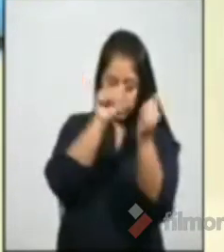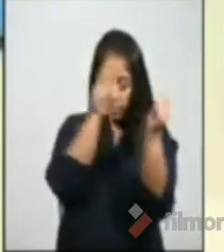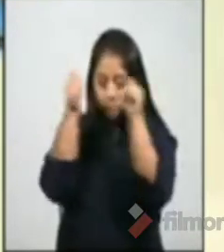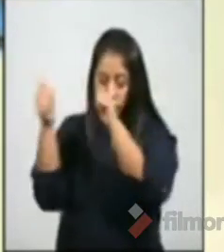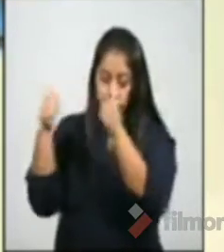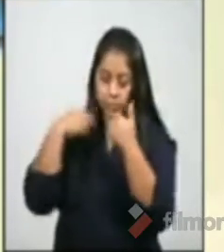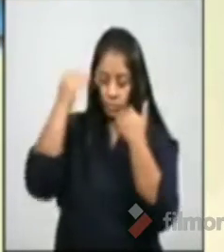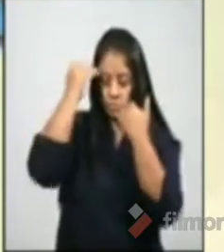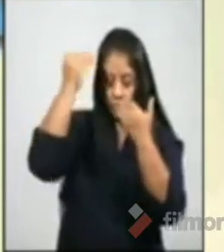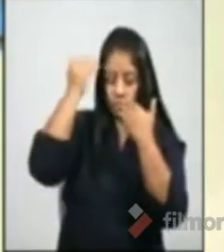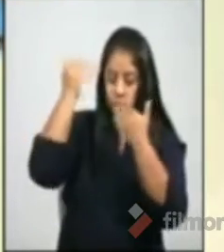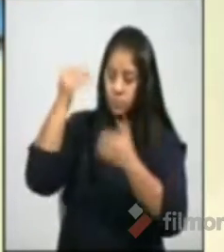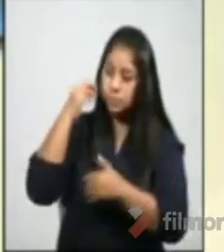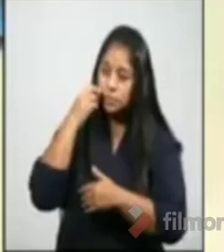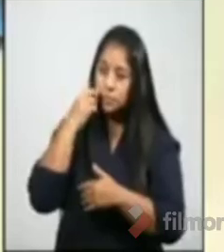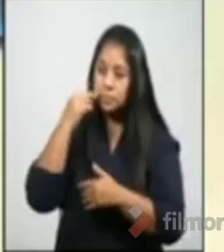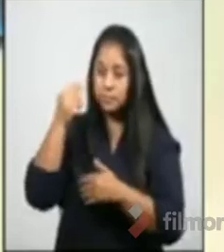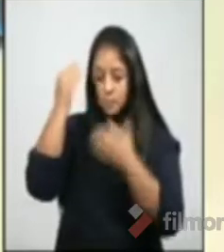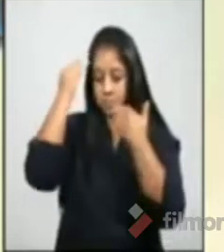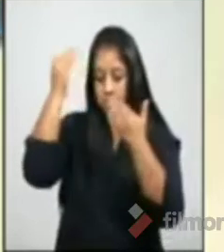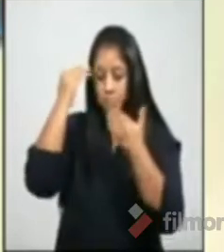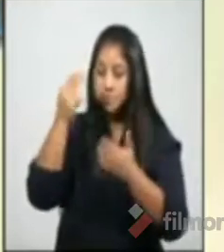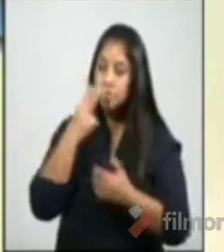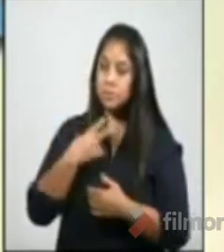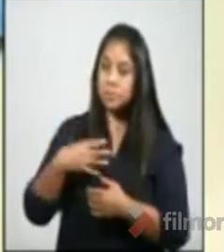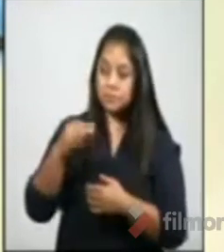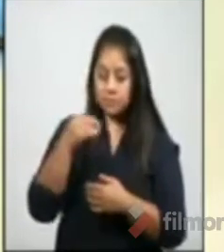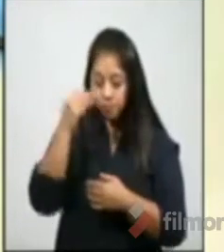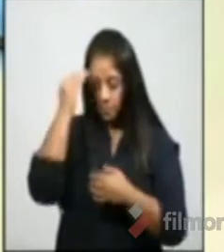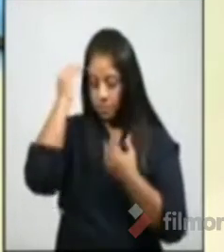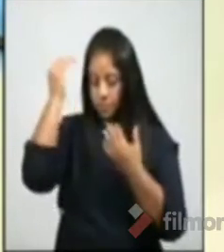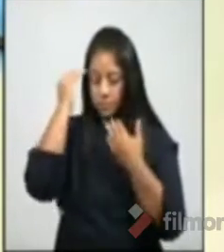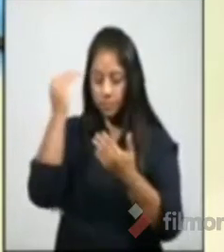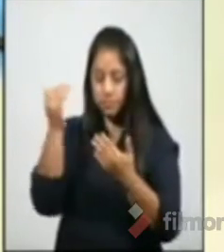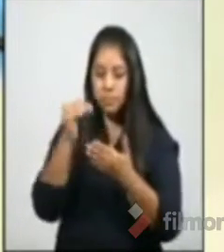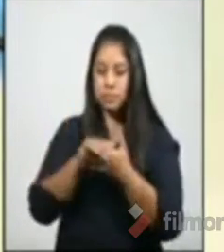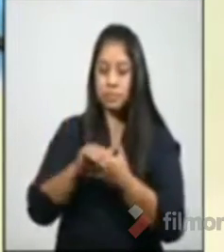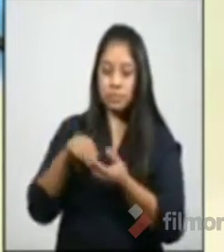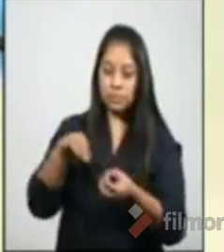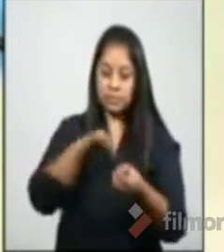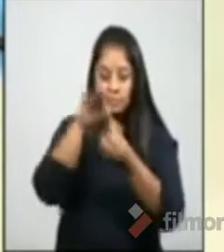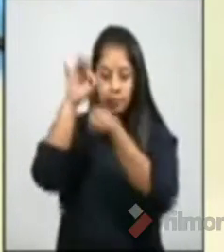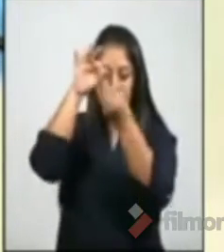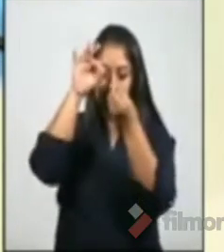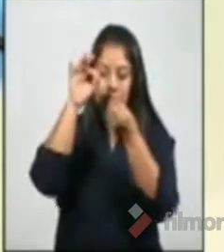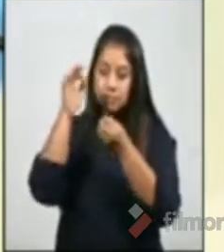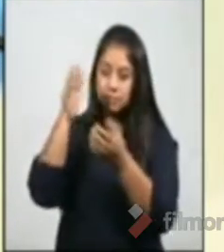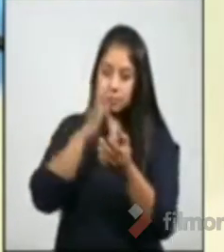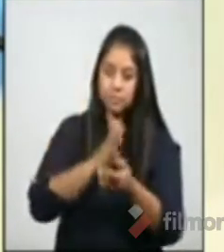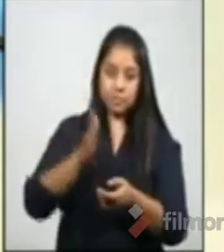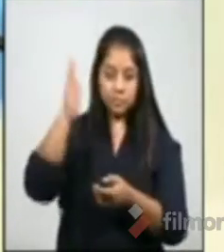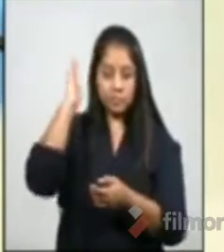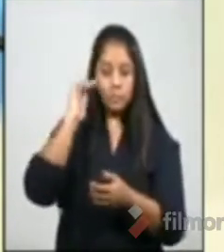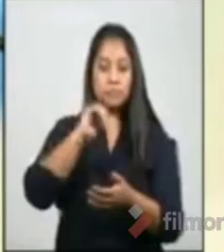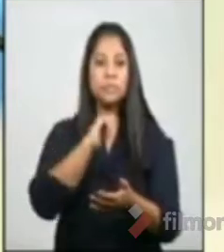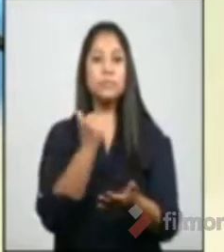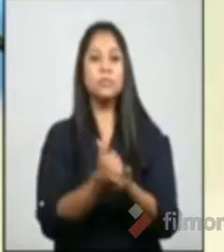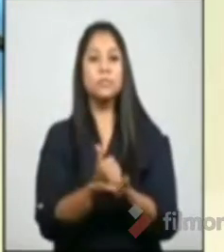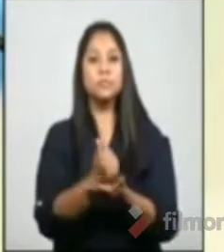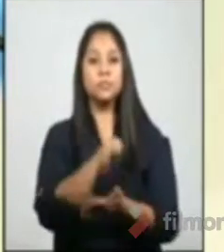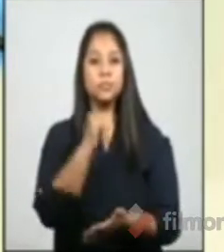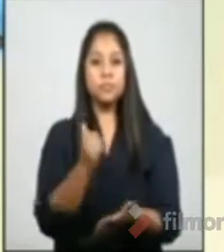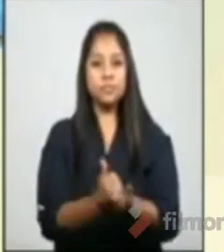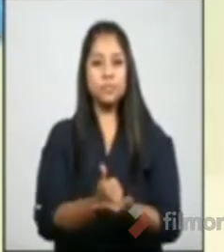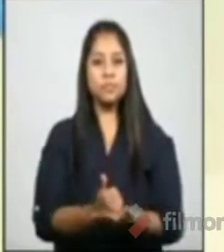damos gracias, Padre, te damos gracias, Hijo, y te damos gracias, Espíritu Santo de Dios. Amén y